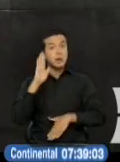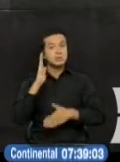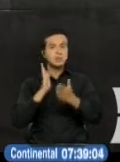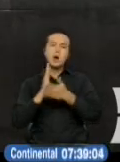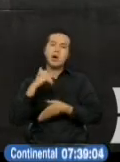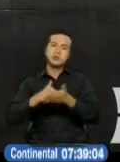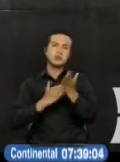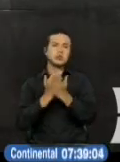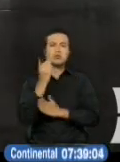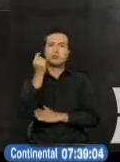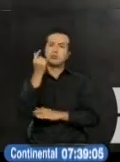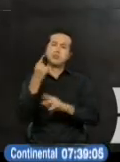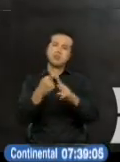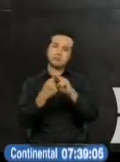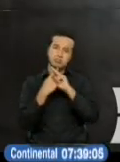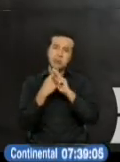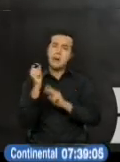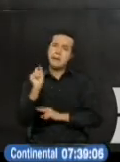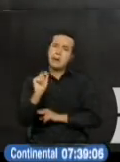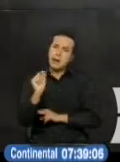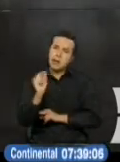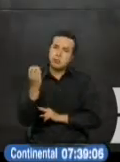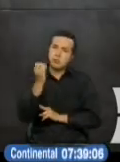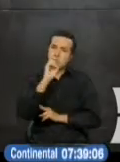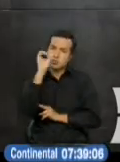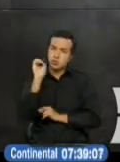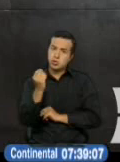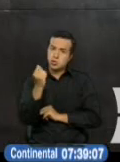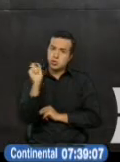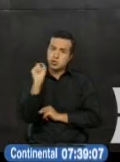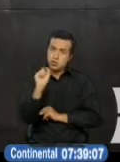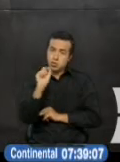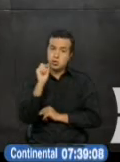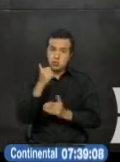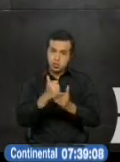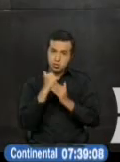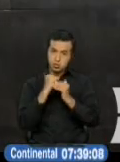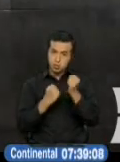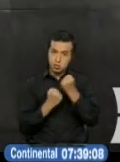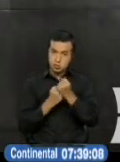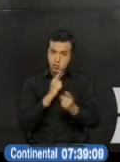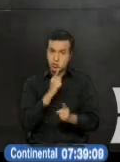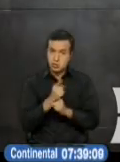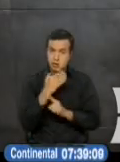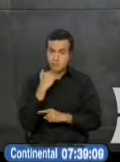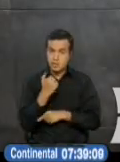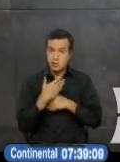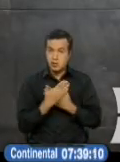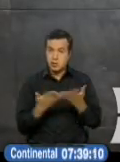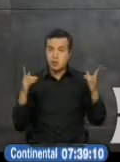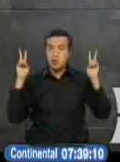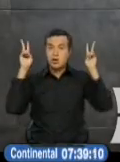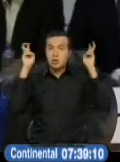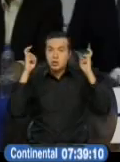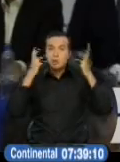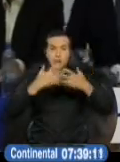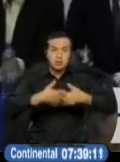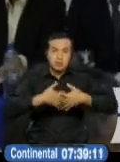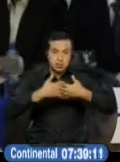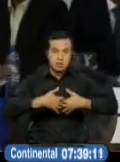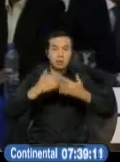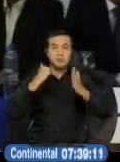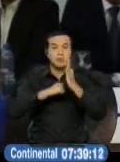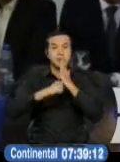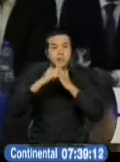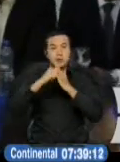crédito a un menor costo, que nos permita renovar, mejorar el tema de maquinaria. El